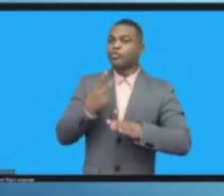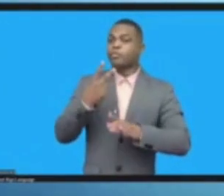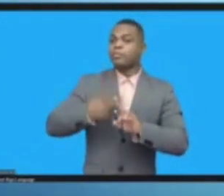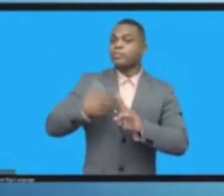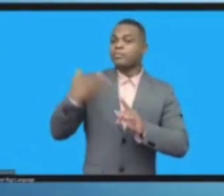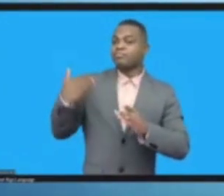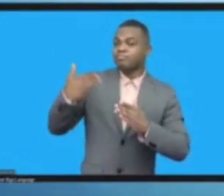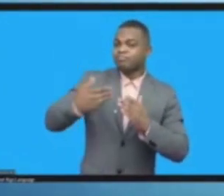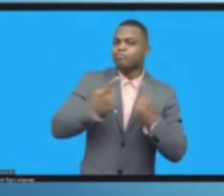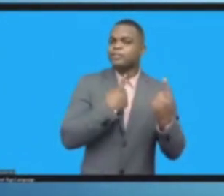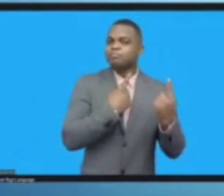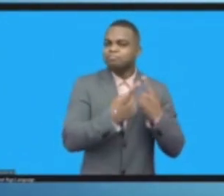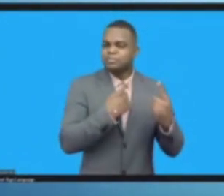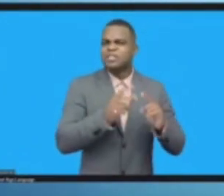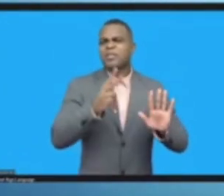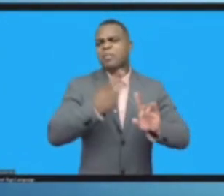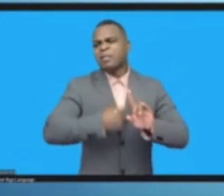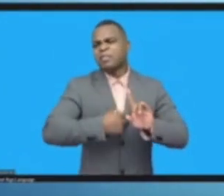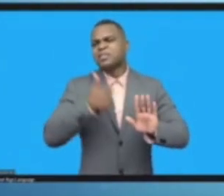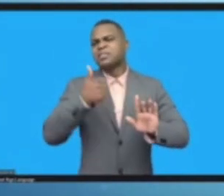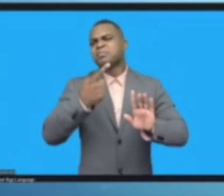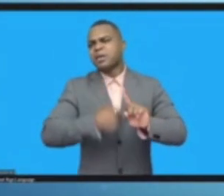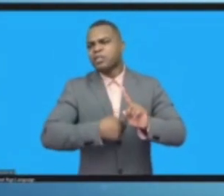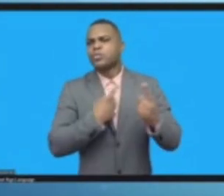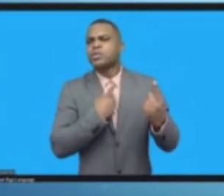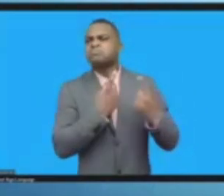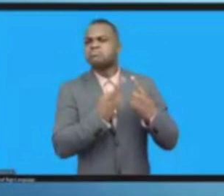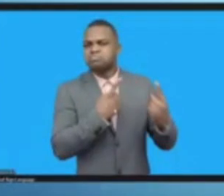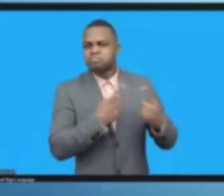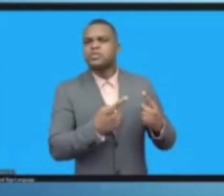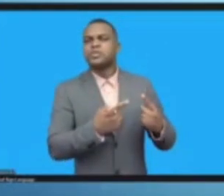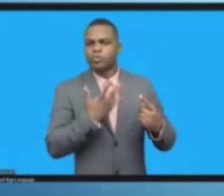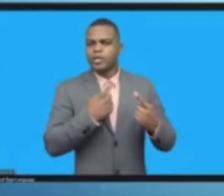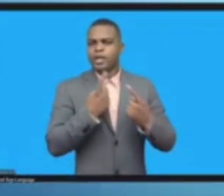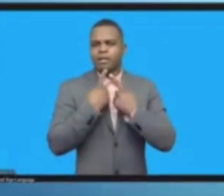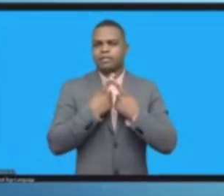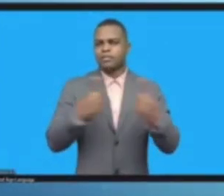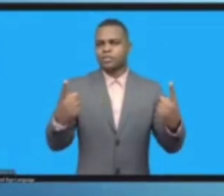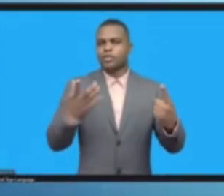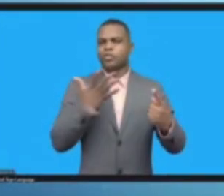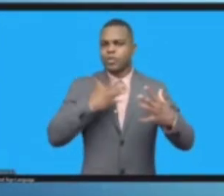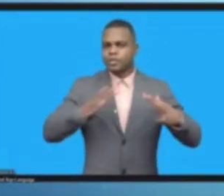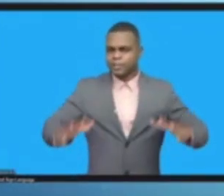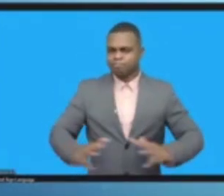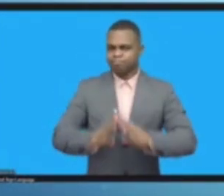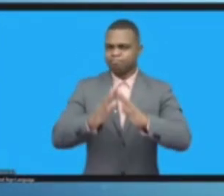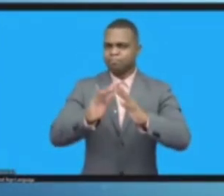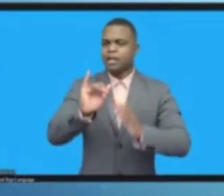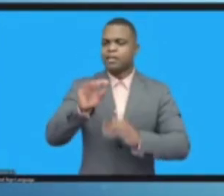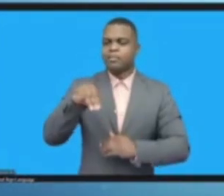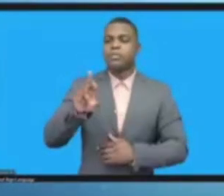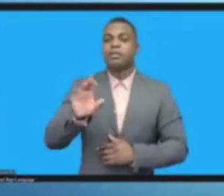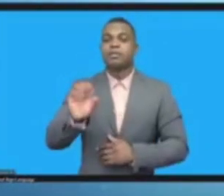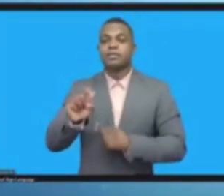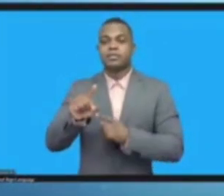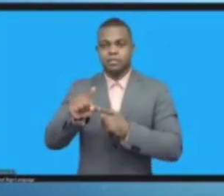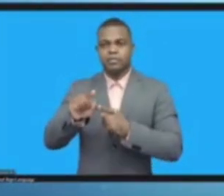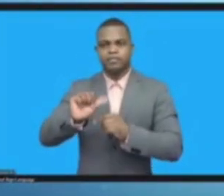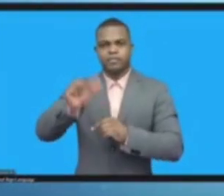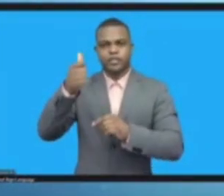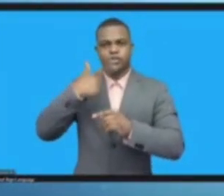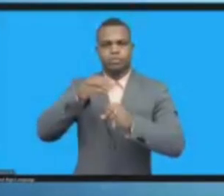y mrs ya lo hicimos y lanzamos hace dos semanas con esta inversión